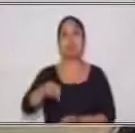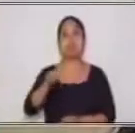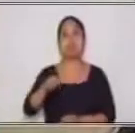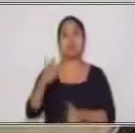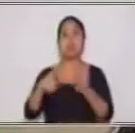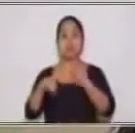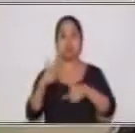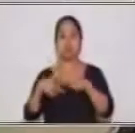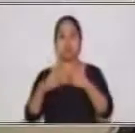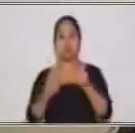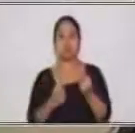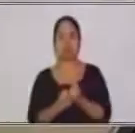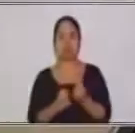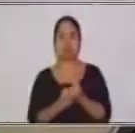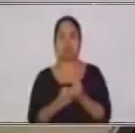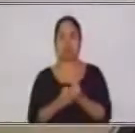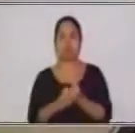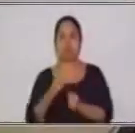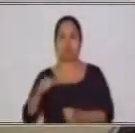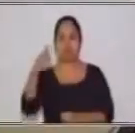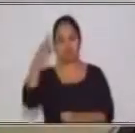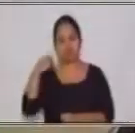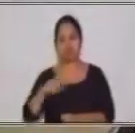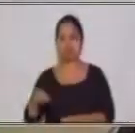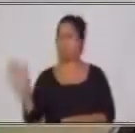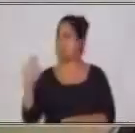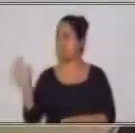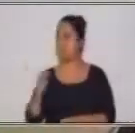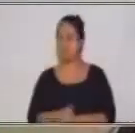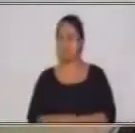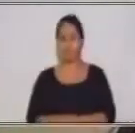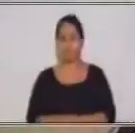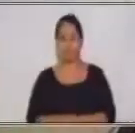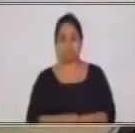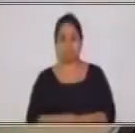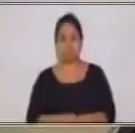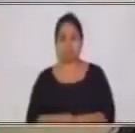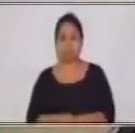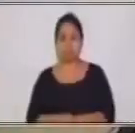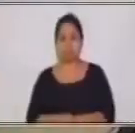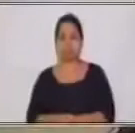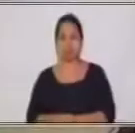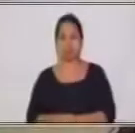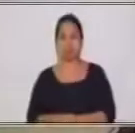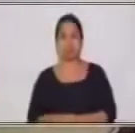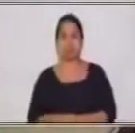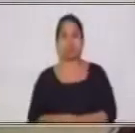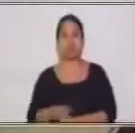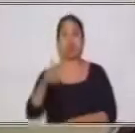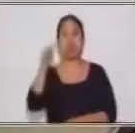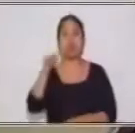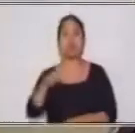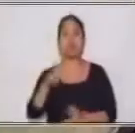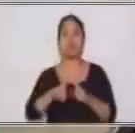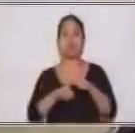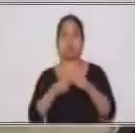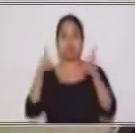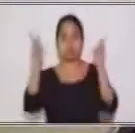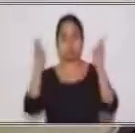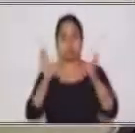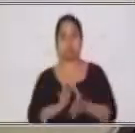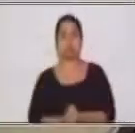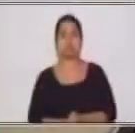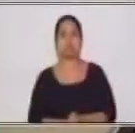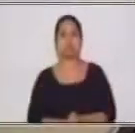lengua de señas, tenemos a Nancy. Hola Nancy. Bueno, y así es como vamos a dar inicio con nuestro tema, que